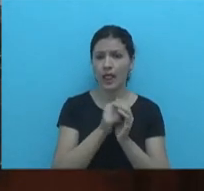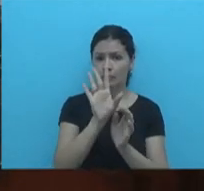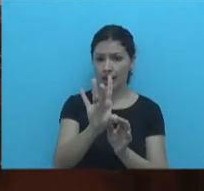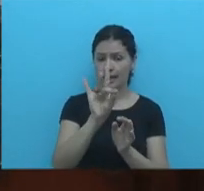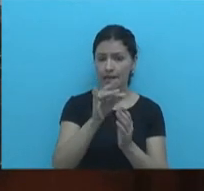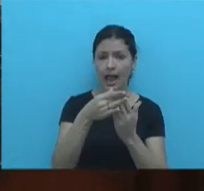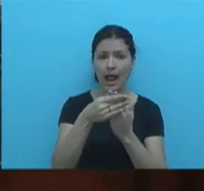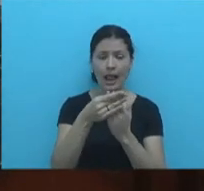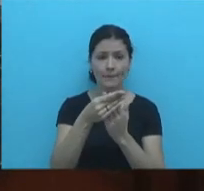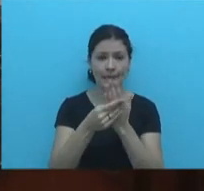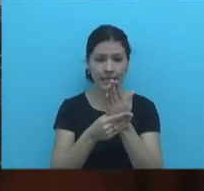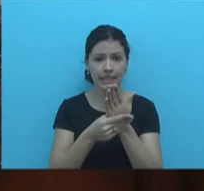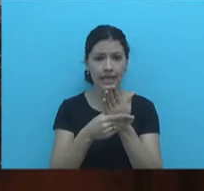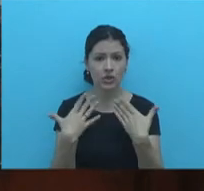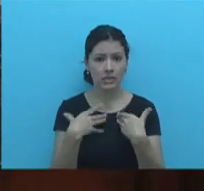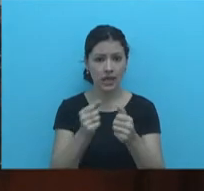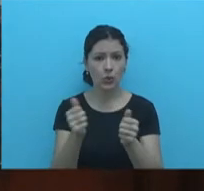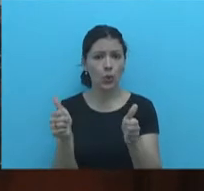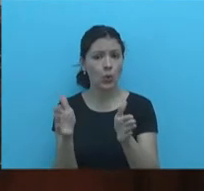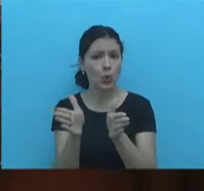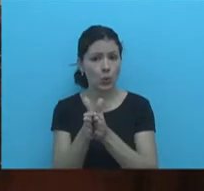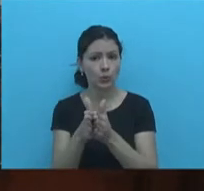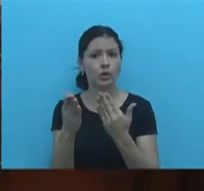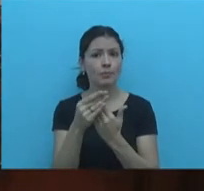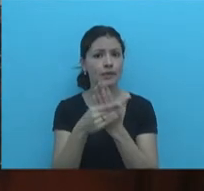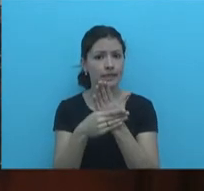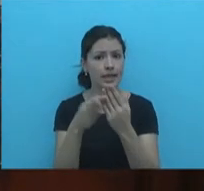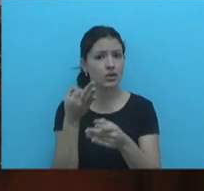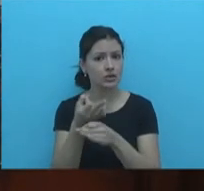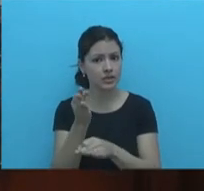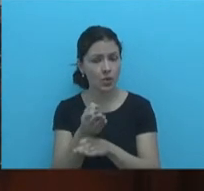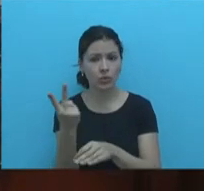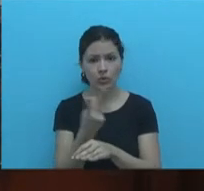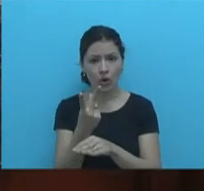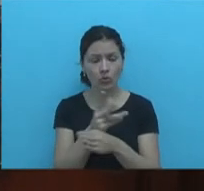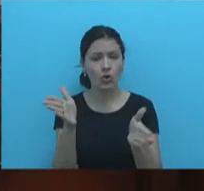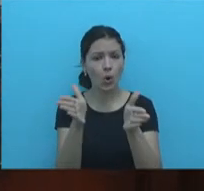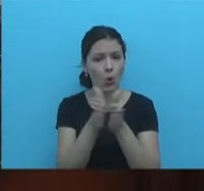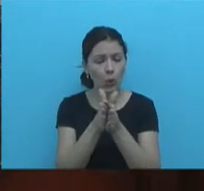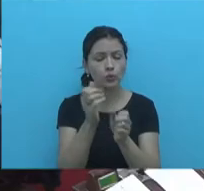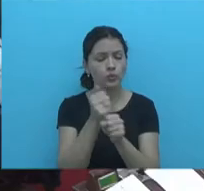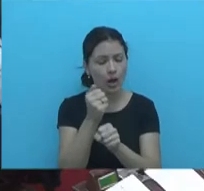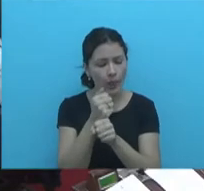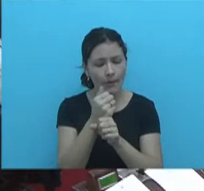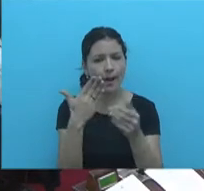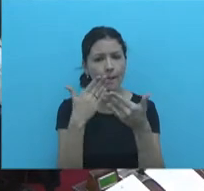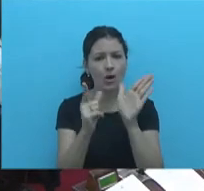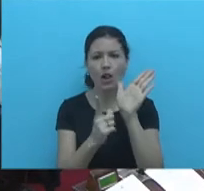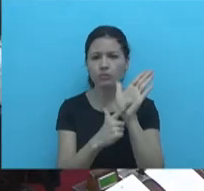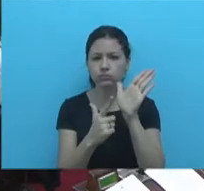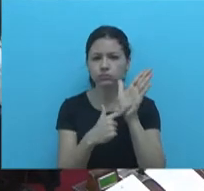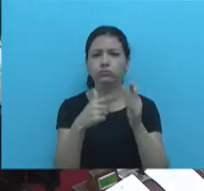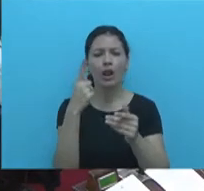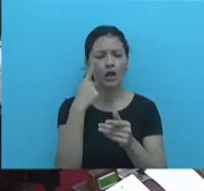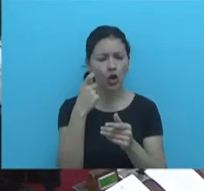Ministerio de Salud y de Educación como autoridad de aplicación, quienes deberán actuar de manera coordinada a los fines de controlar y